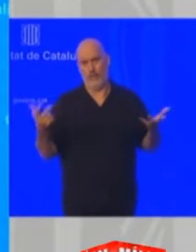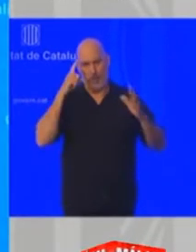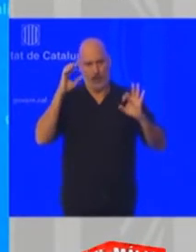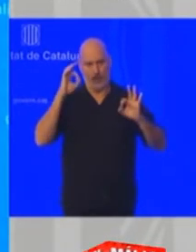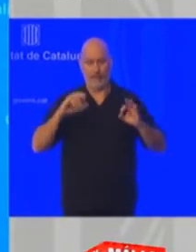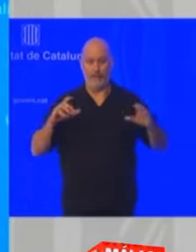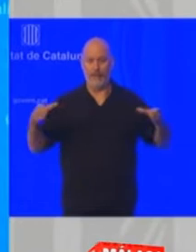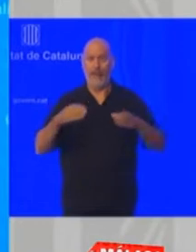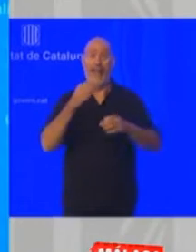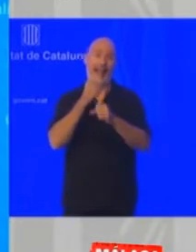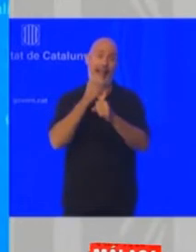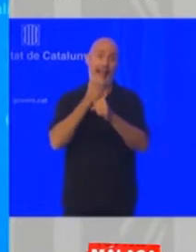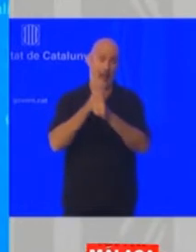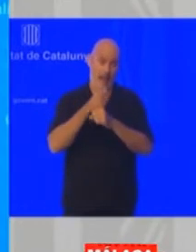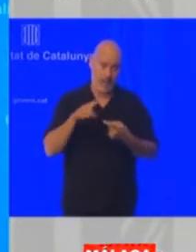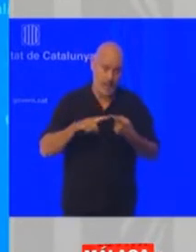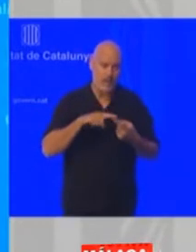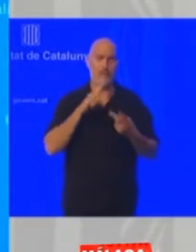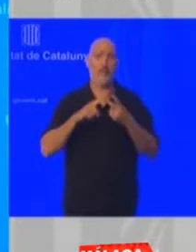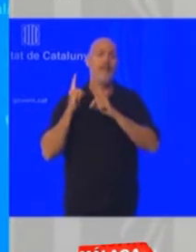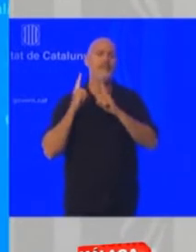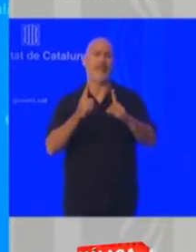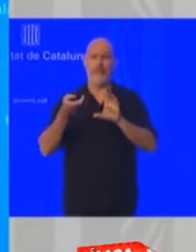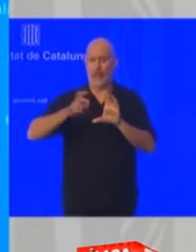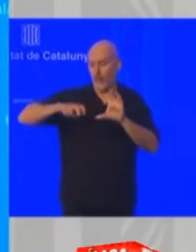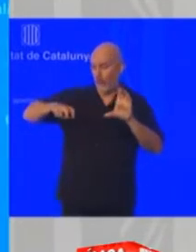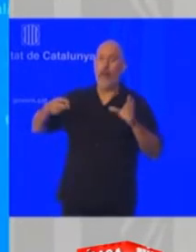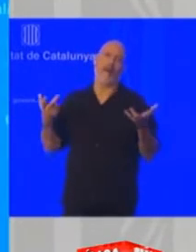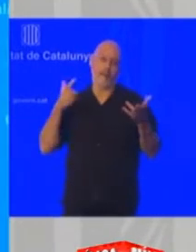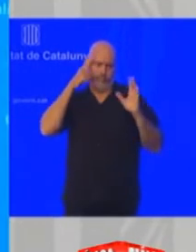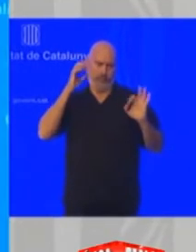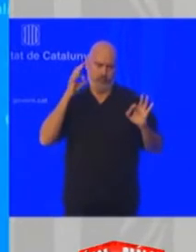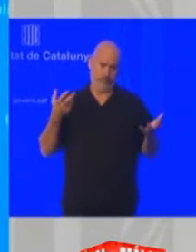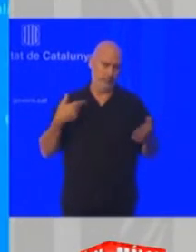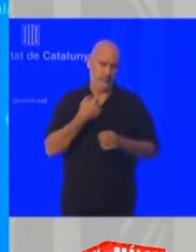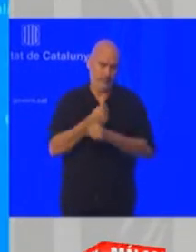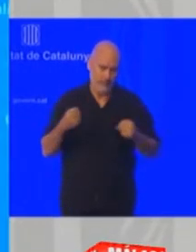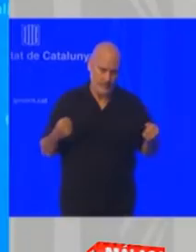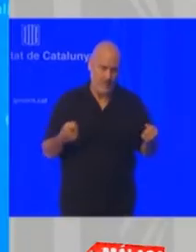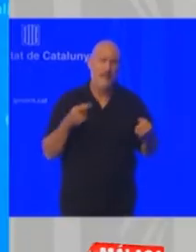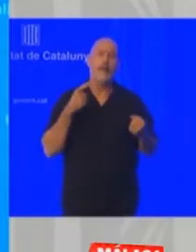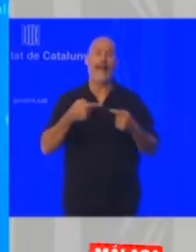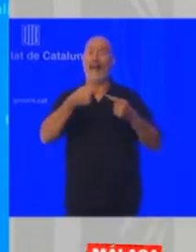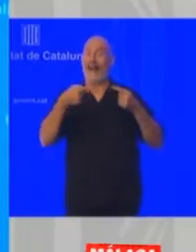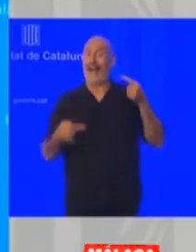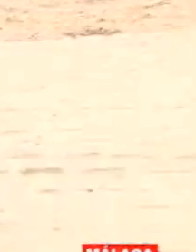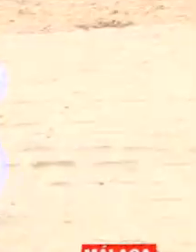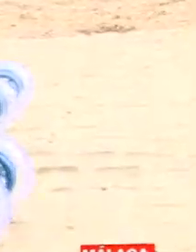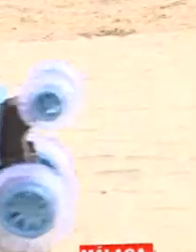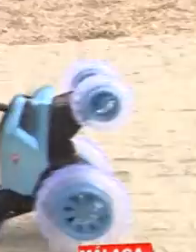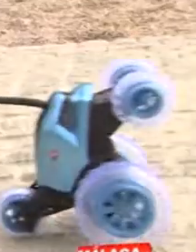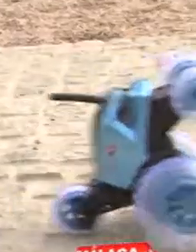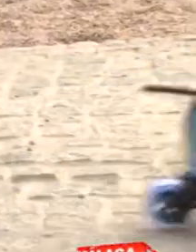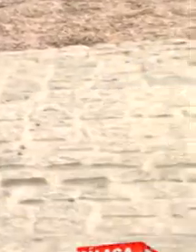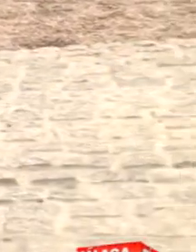reuniones laborales, los desplazamientos, etcétera, y por reunión laboral se entiende en concepto amplio. Quim